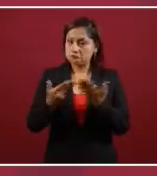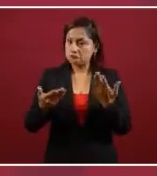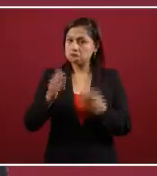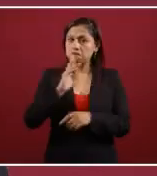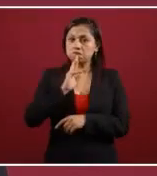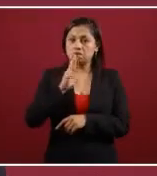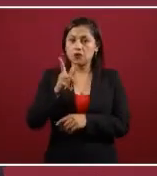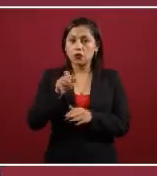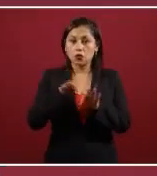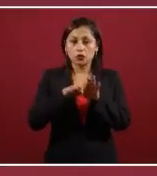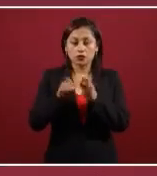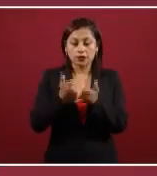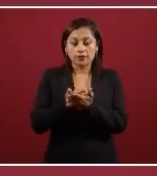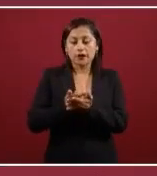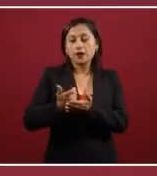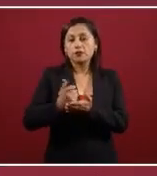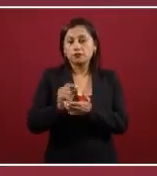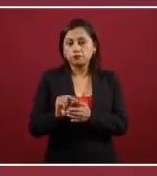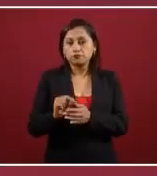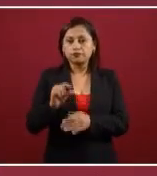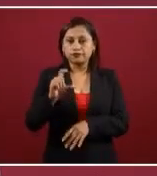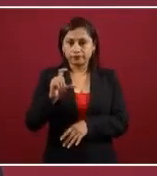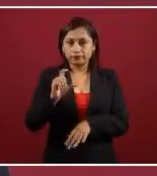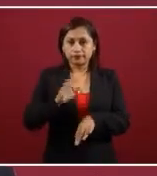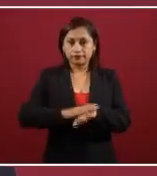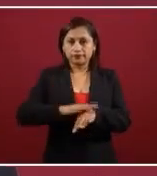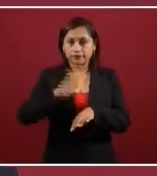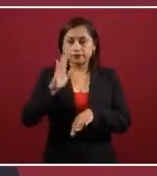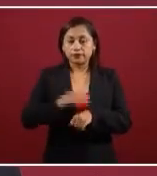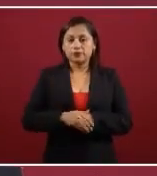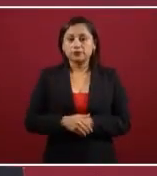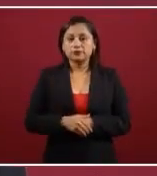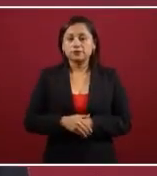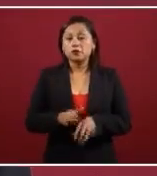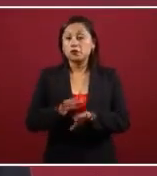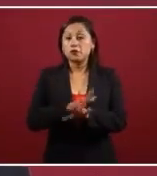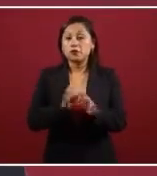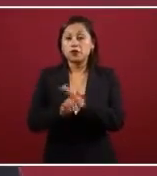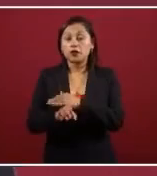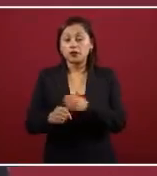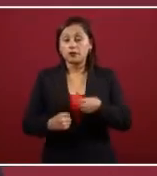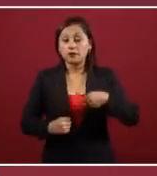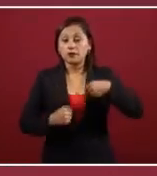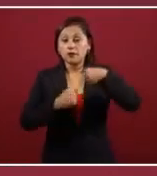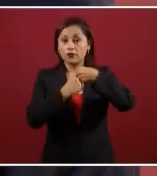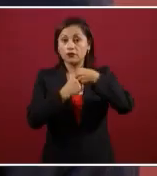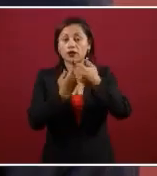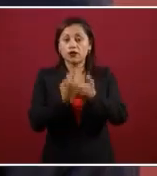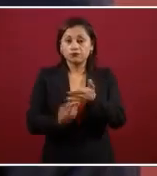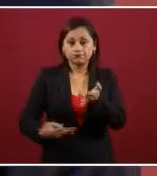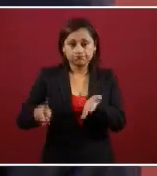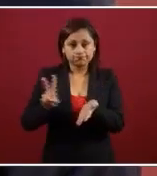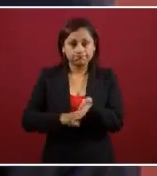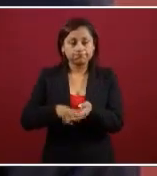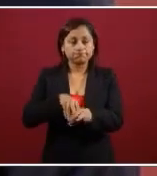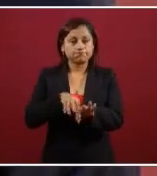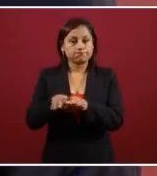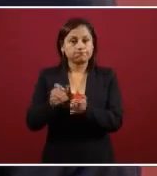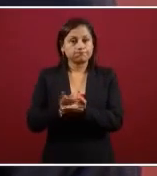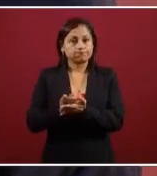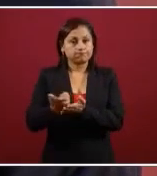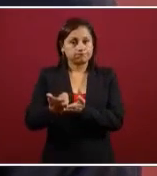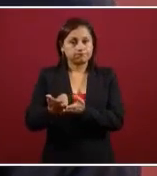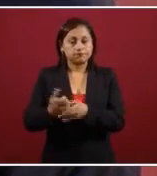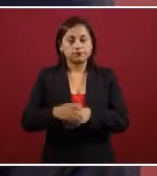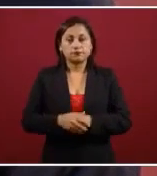Aumentó el salario mínimo, en el caso de la frontera al doble, y